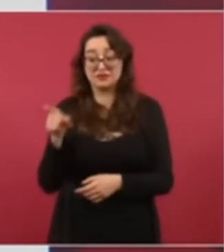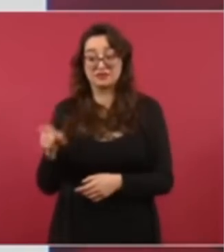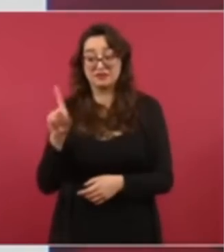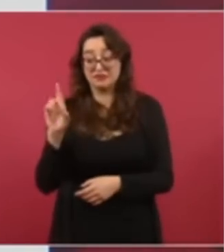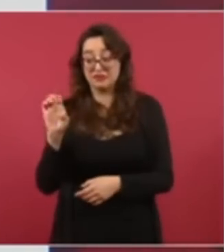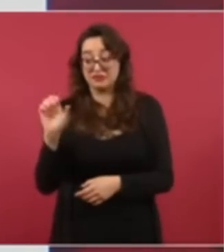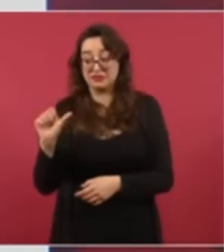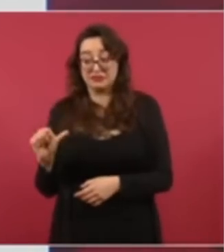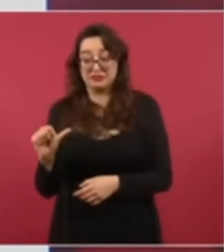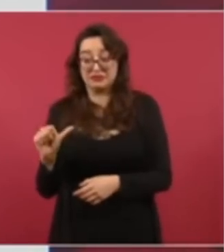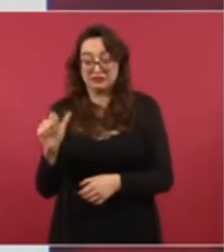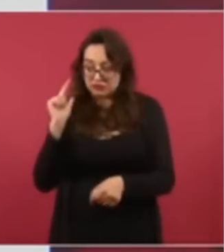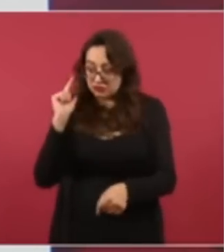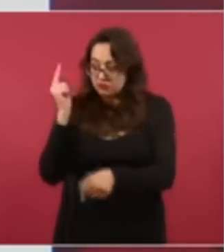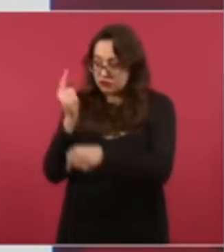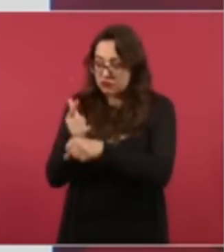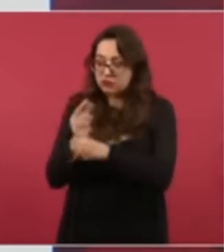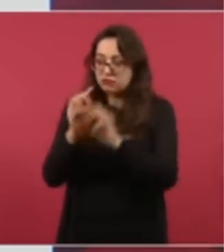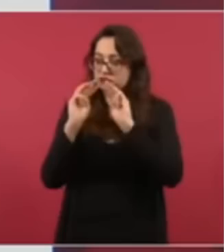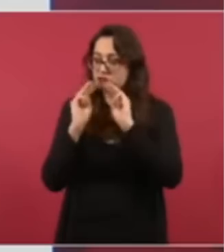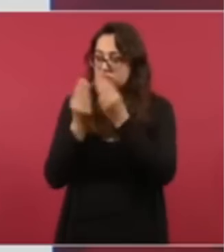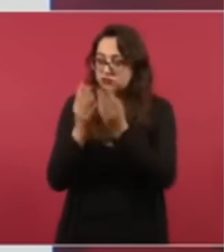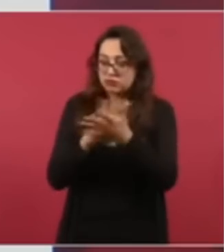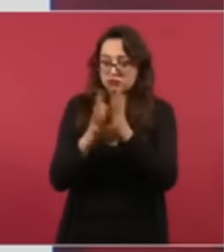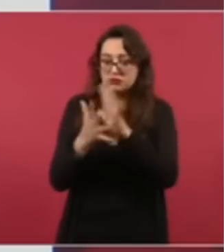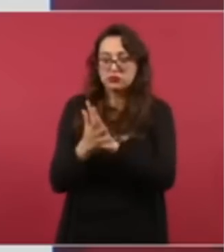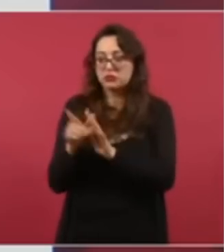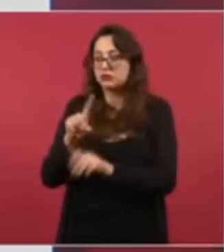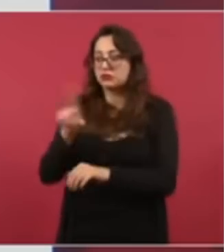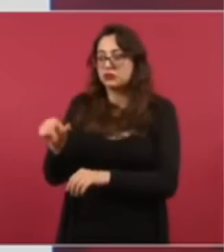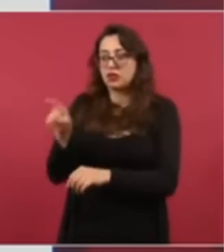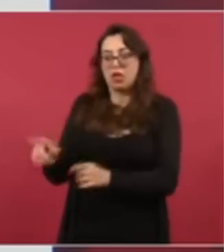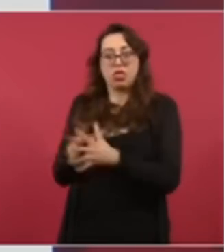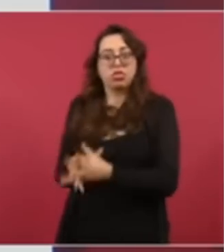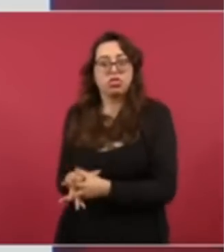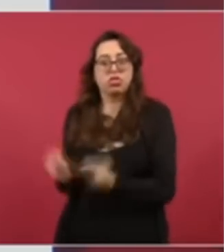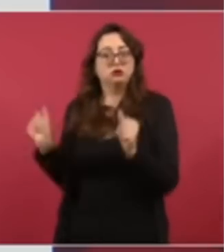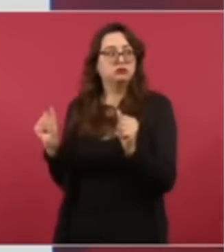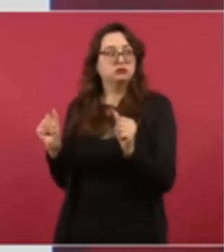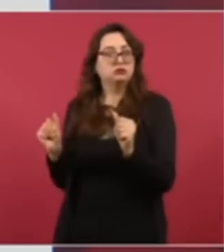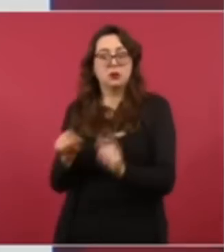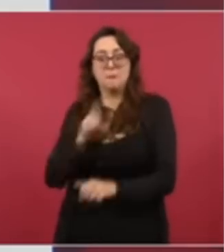y ya no se vuelve a saber nada. Y a mí me gustaría preguntar, ¿qué sucedió con el señor?